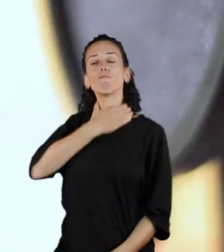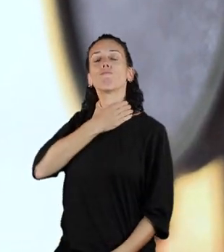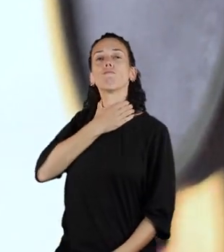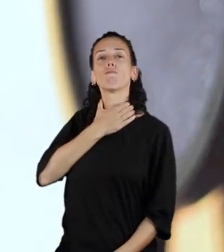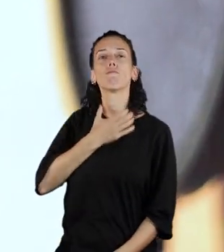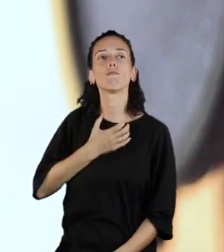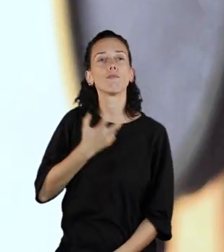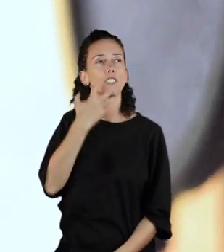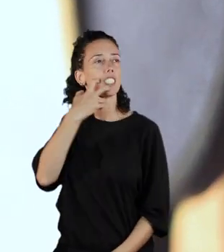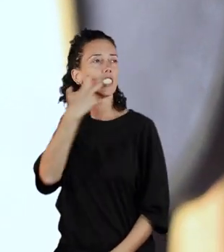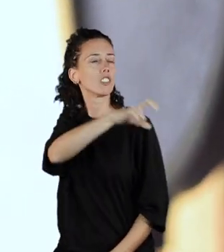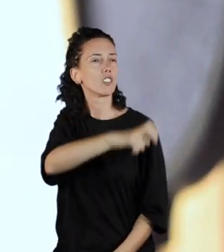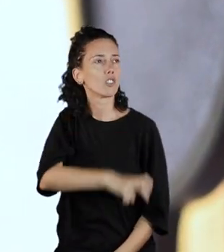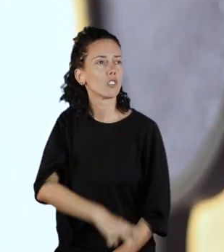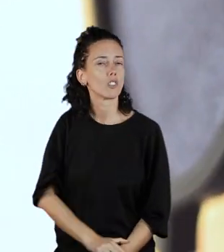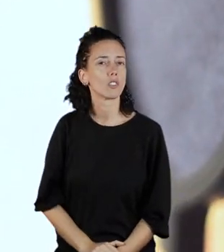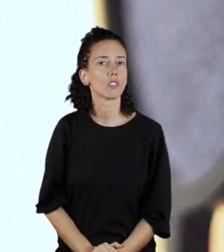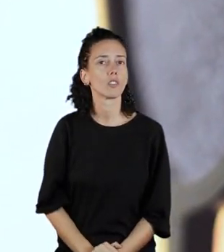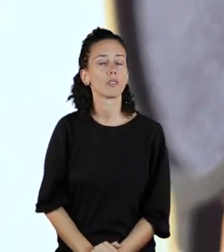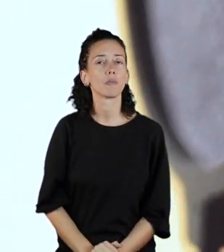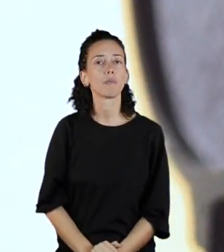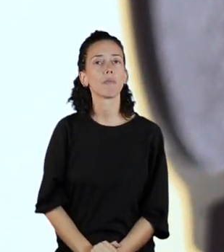Me agarró del cuello y me dice,